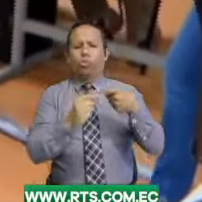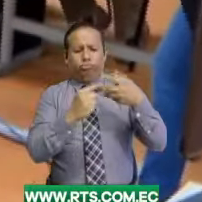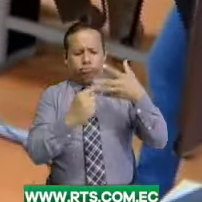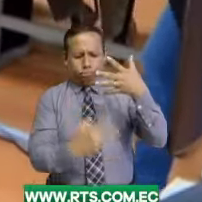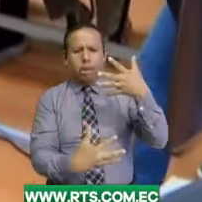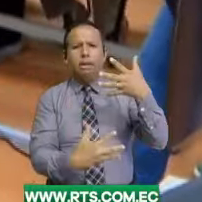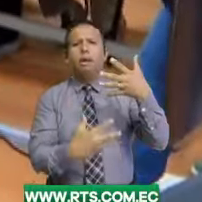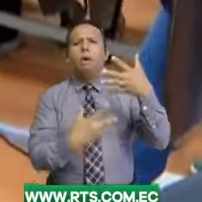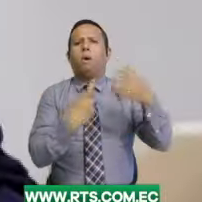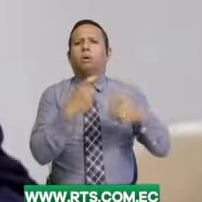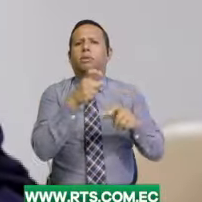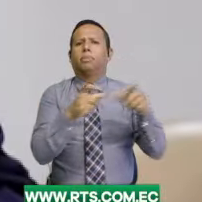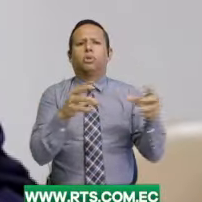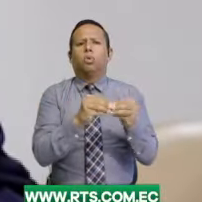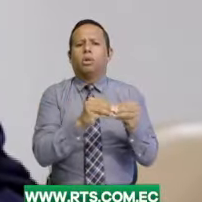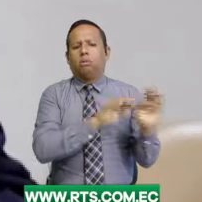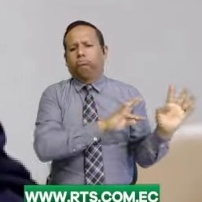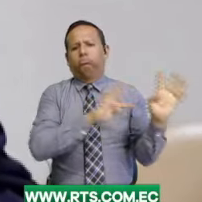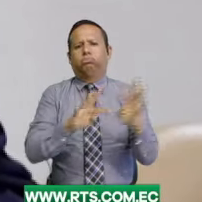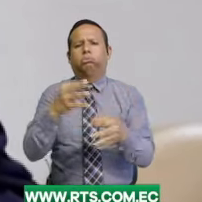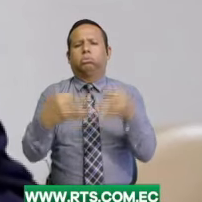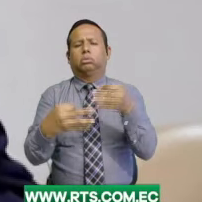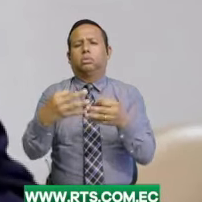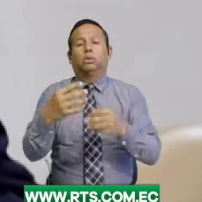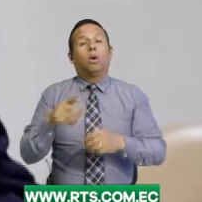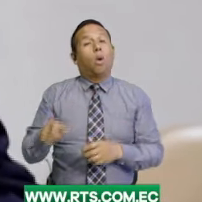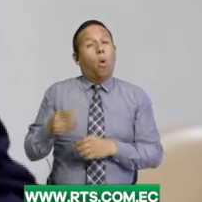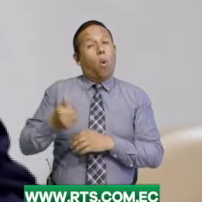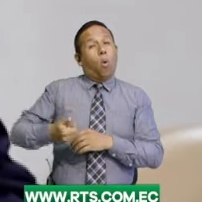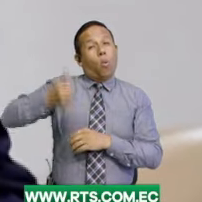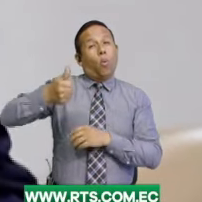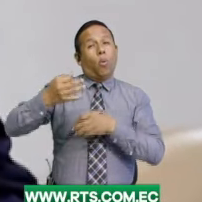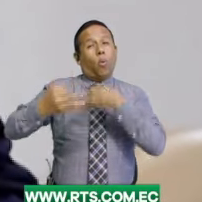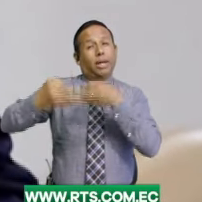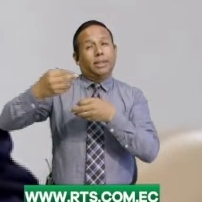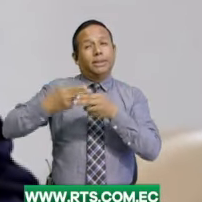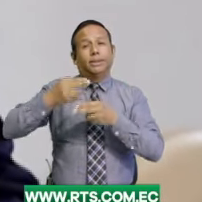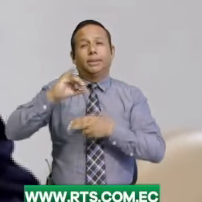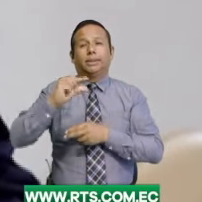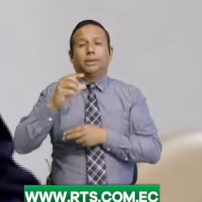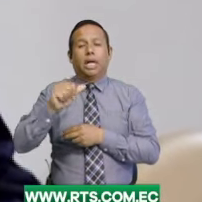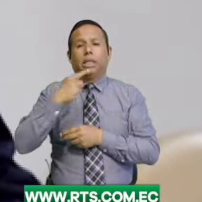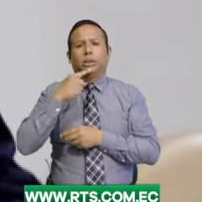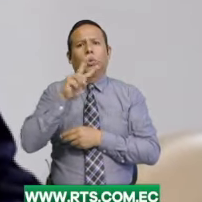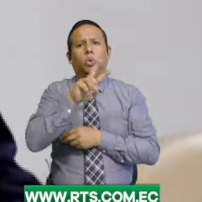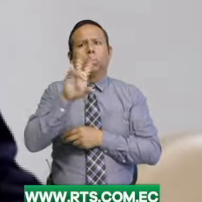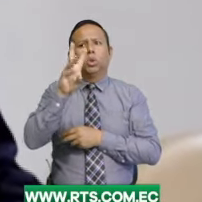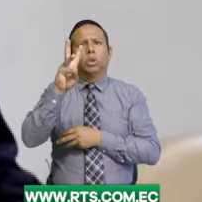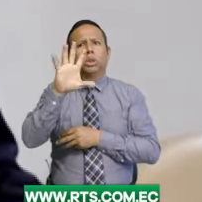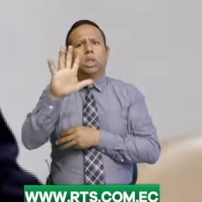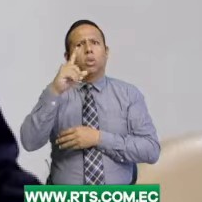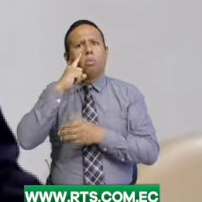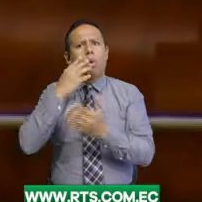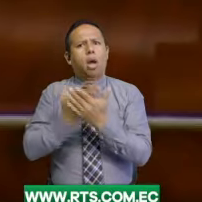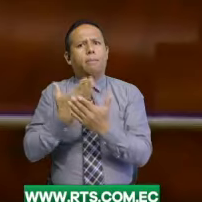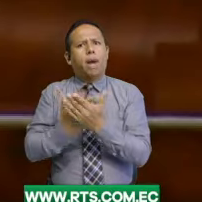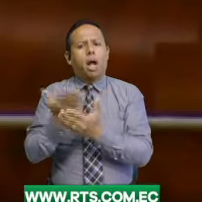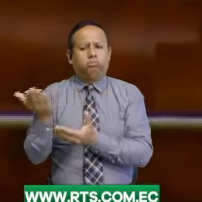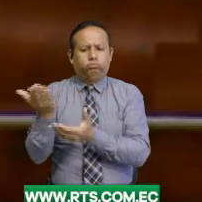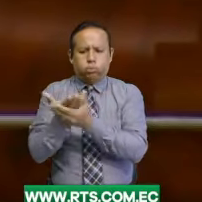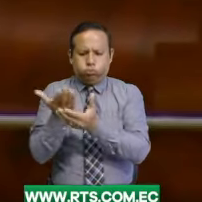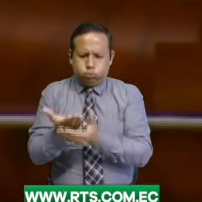Obstrucción de la Justicia. El fiscal general subrogante Wilson Toainga presentó 165 elementos de convicción contra los acusados, entre